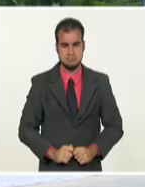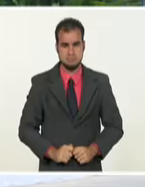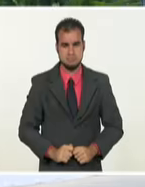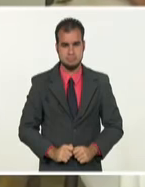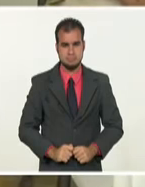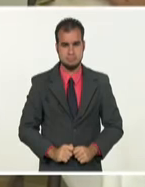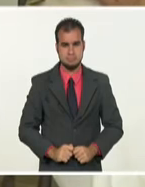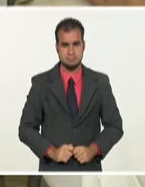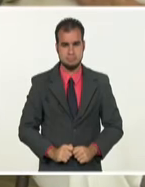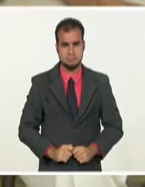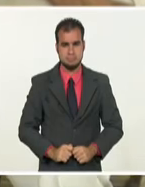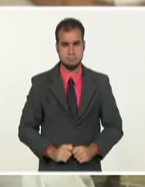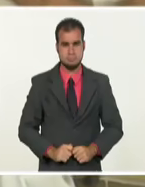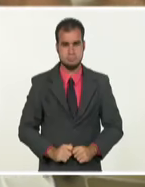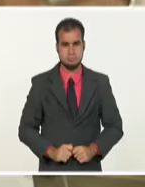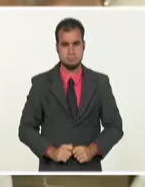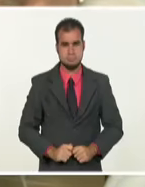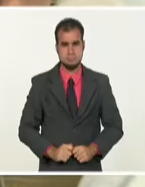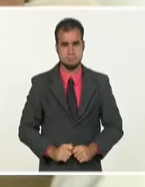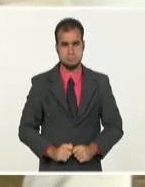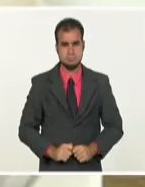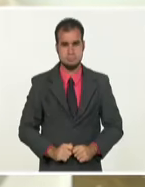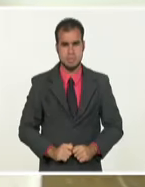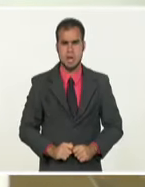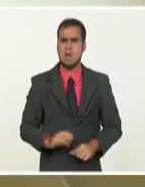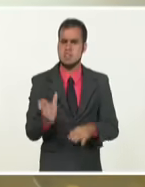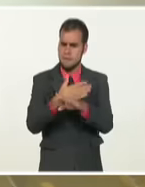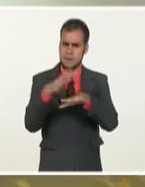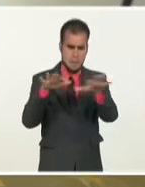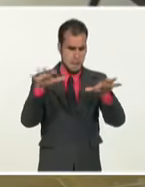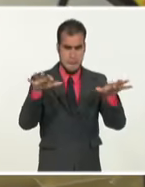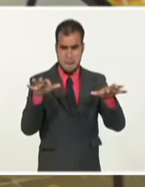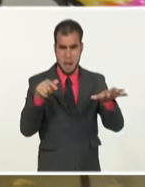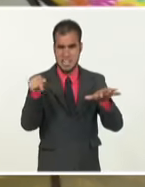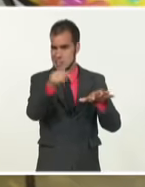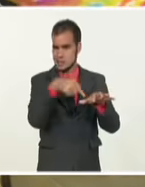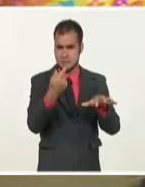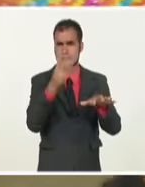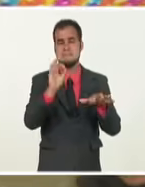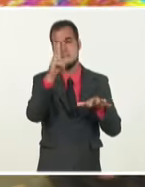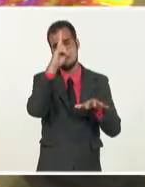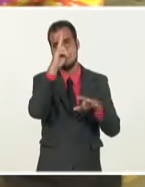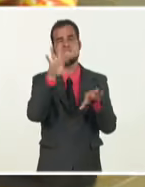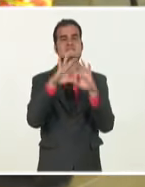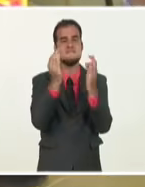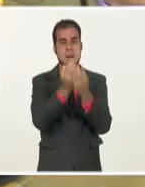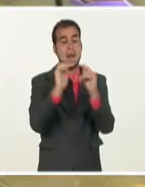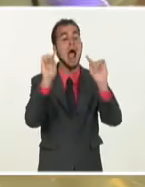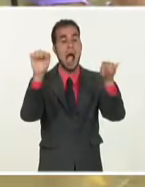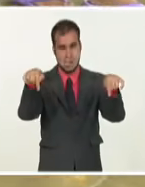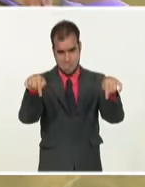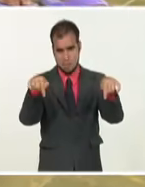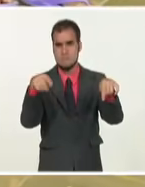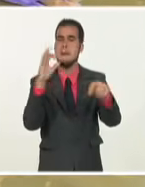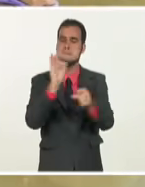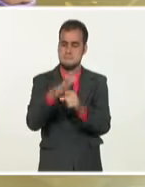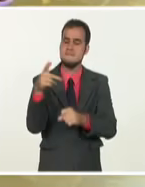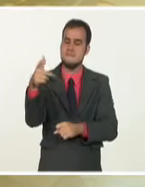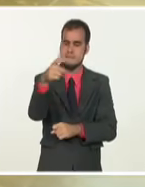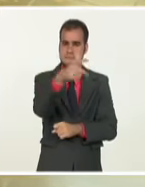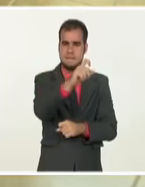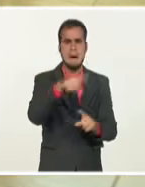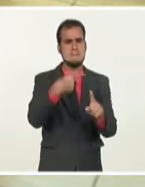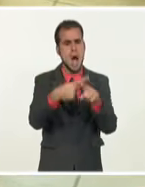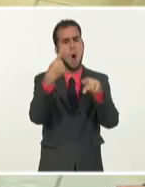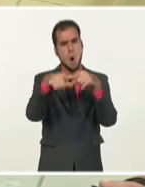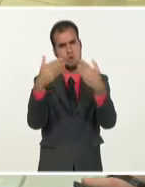La aplicación del candidato vacunal a Abdala son los consultorios del médico de la familia y otros sitios acreditados